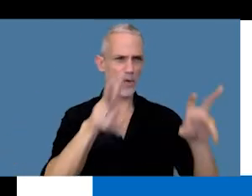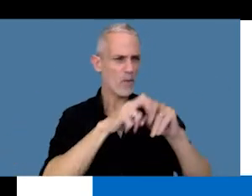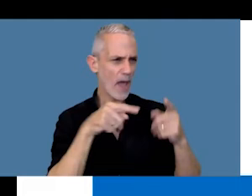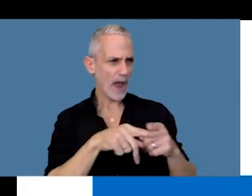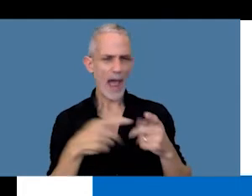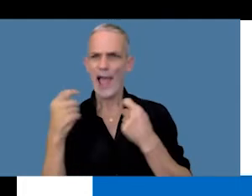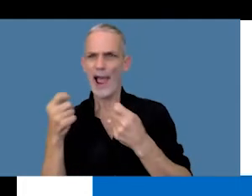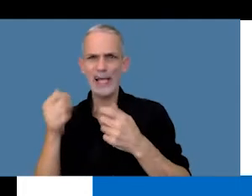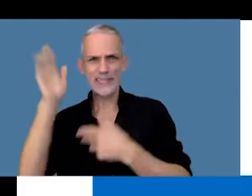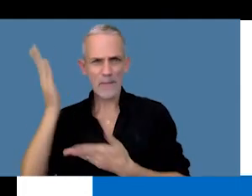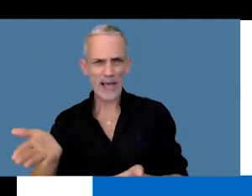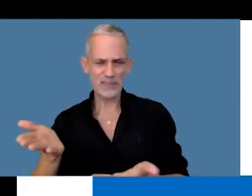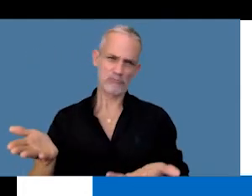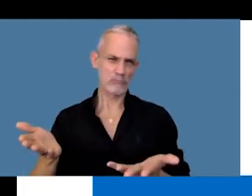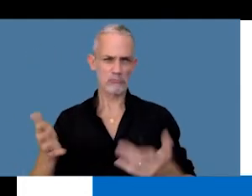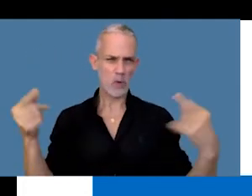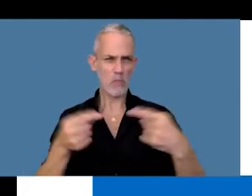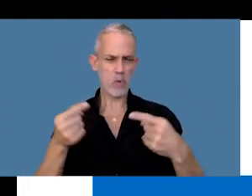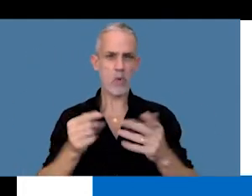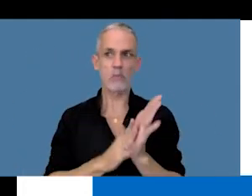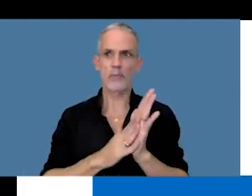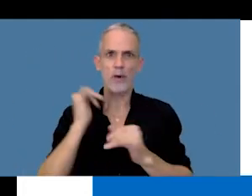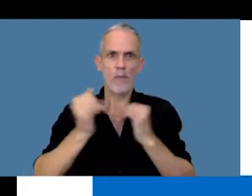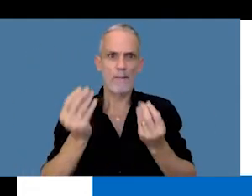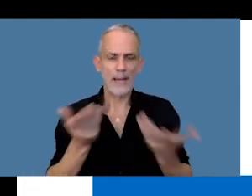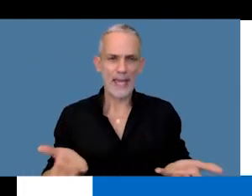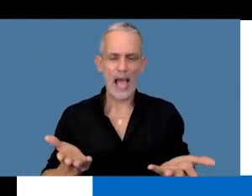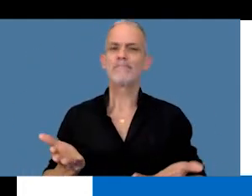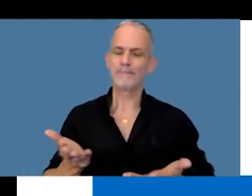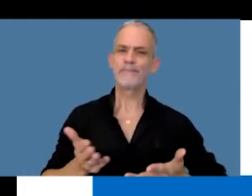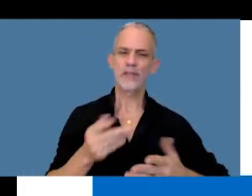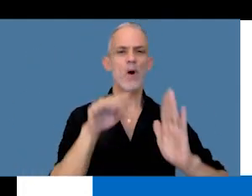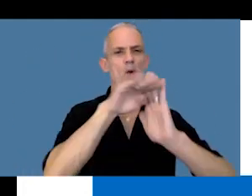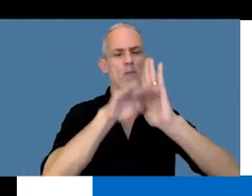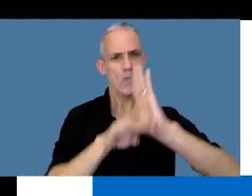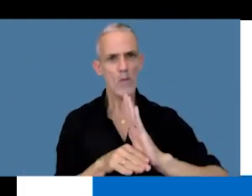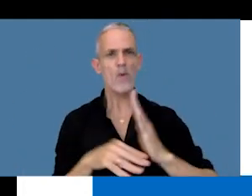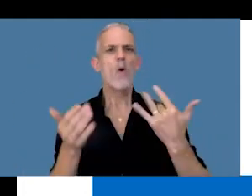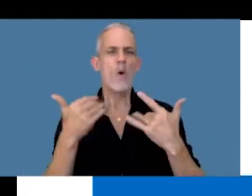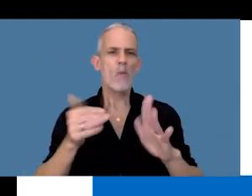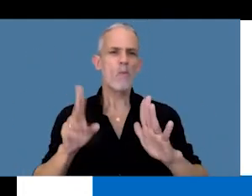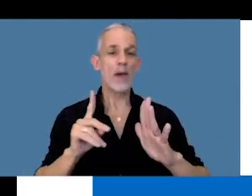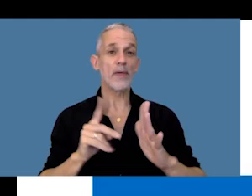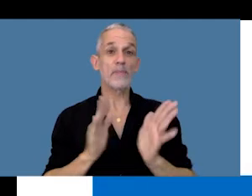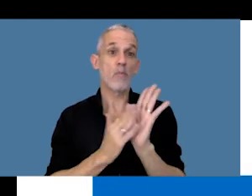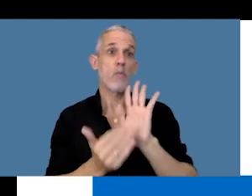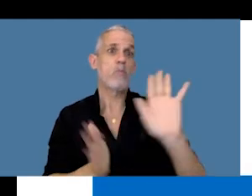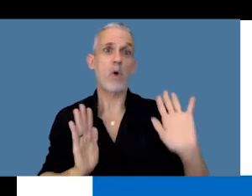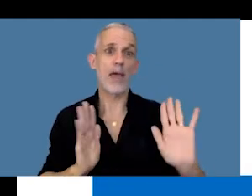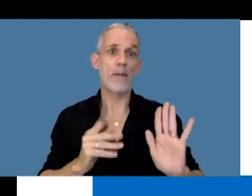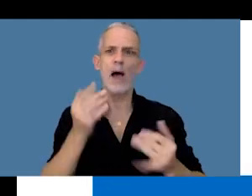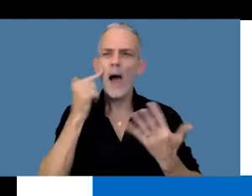contribuyente declaró y no haya justificación. Obviamente todo esto admite prueba en contrario, pero si no,